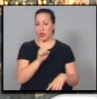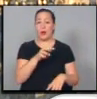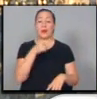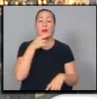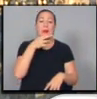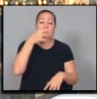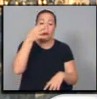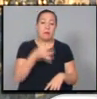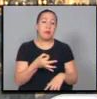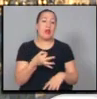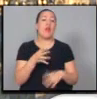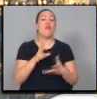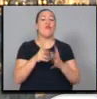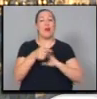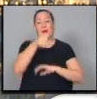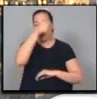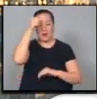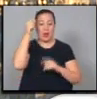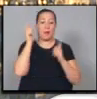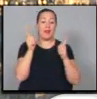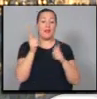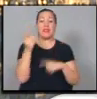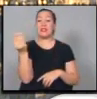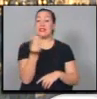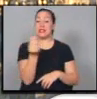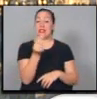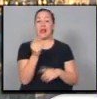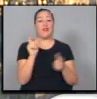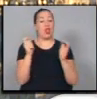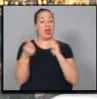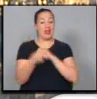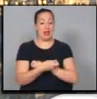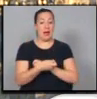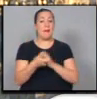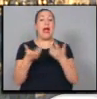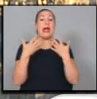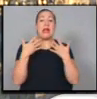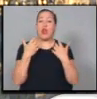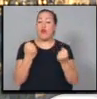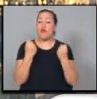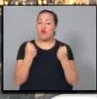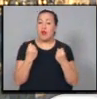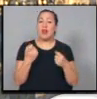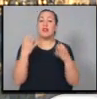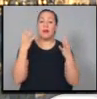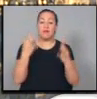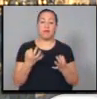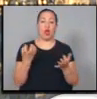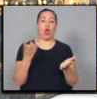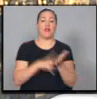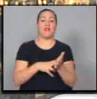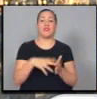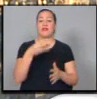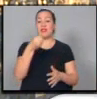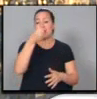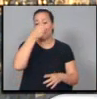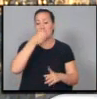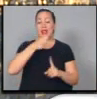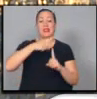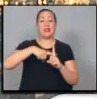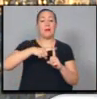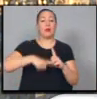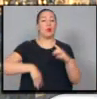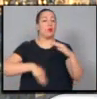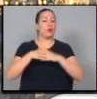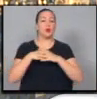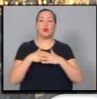verano para disfrutar. El sábado ya empieza a cambiar y el calor más intenso vuelve el fin de semana con registros máximos